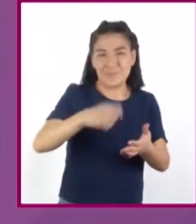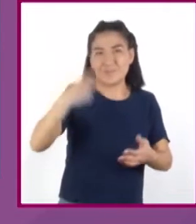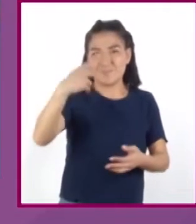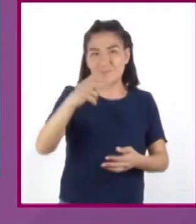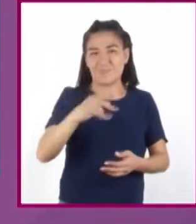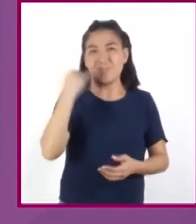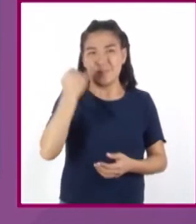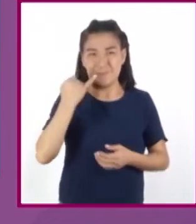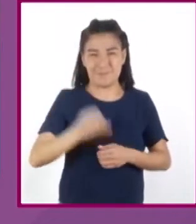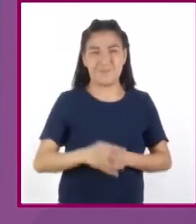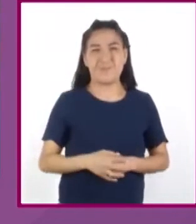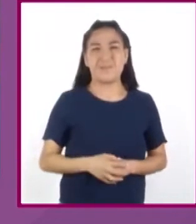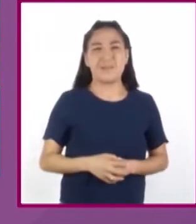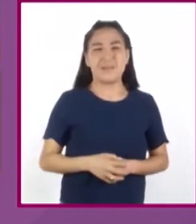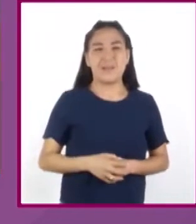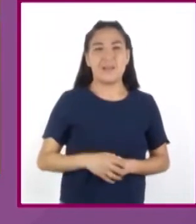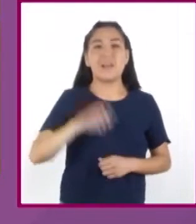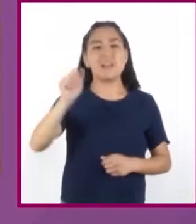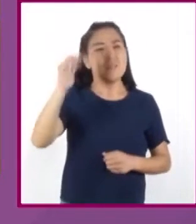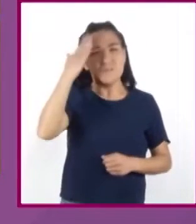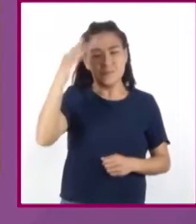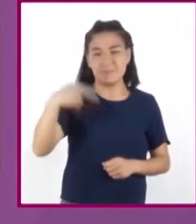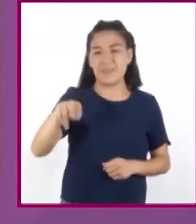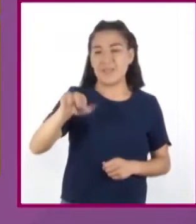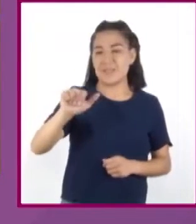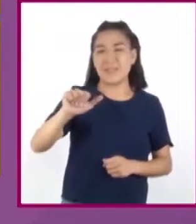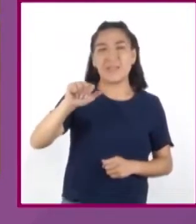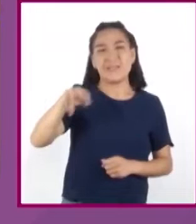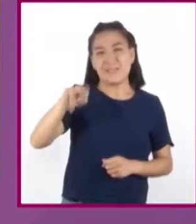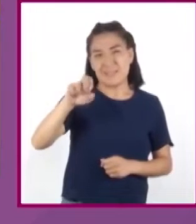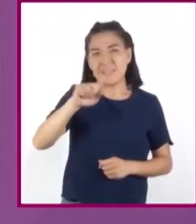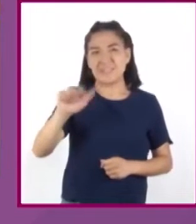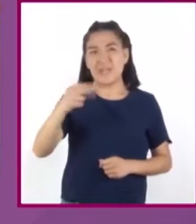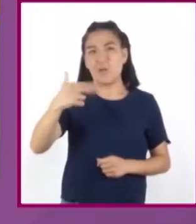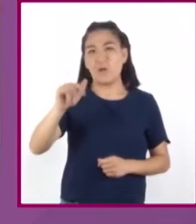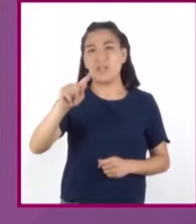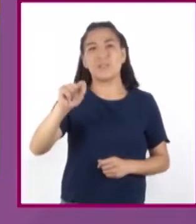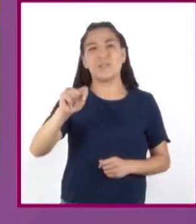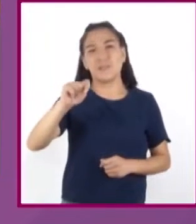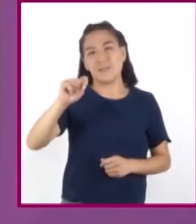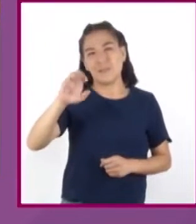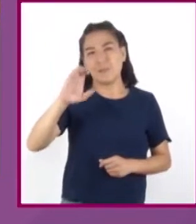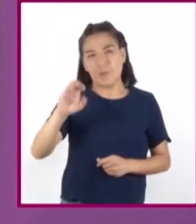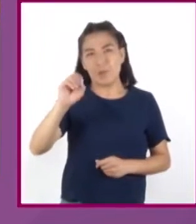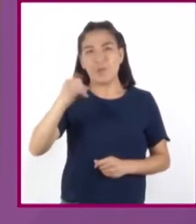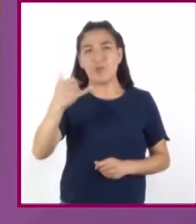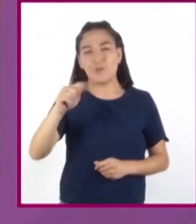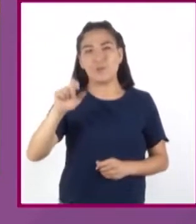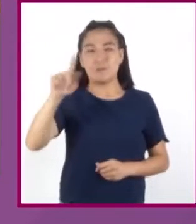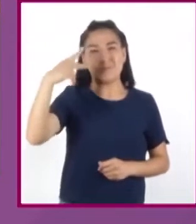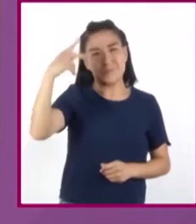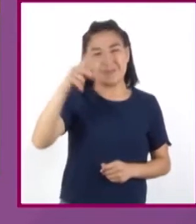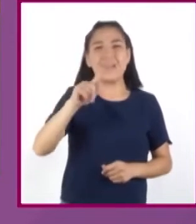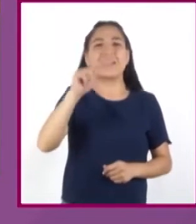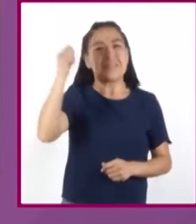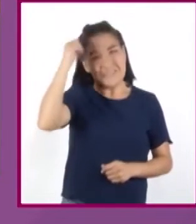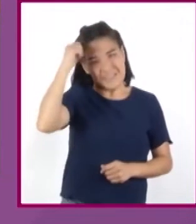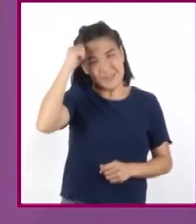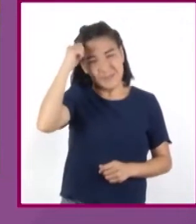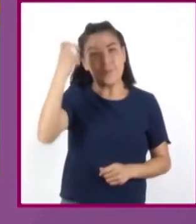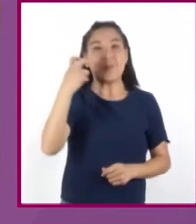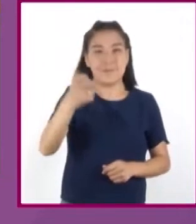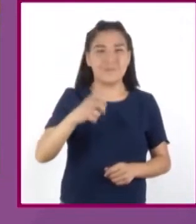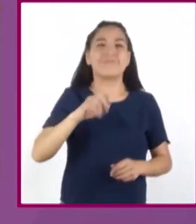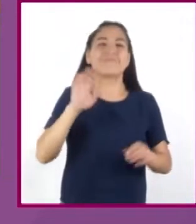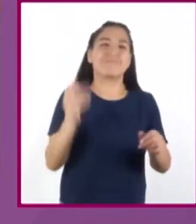náhuatl. El autor fue Nezahualcóyotl, poeta y tlatoani quien gobernaba la ciudad de Texcoco antes de la conquista